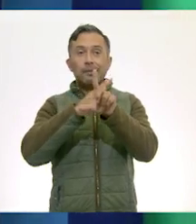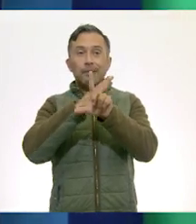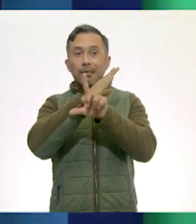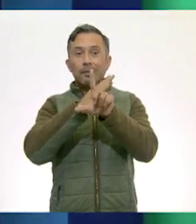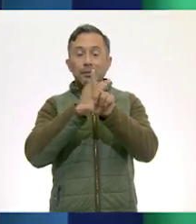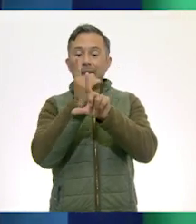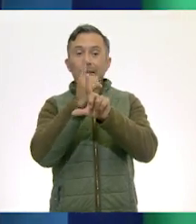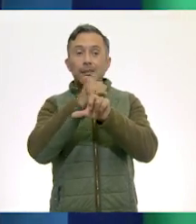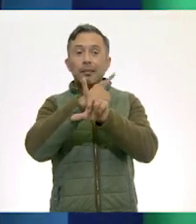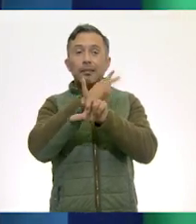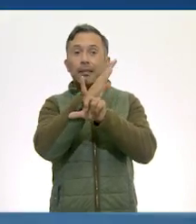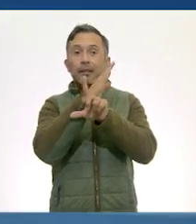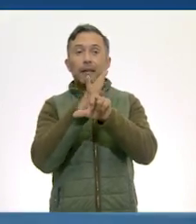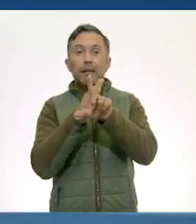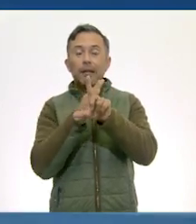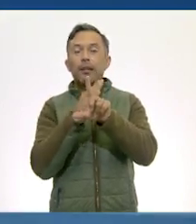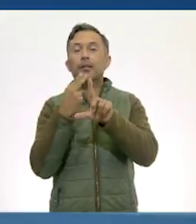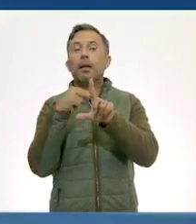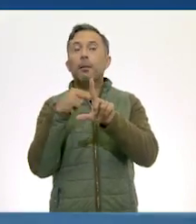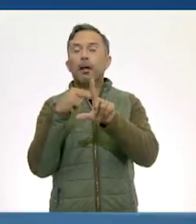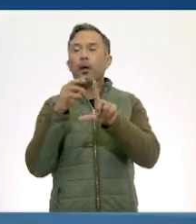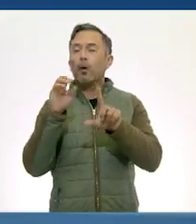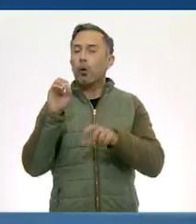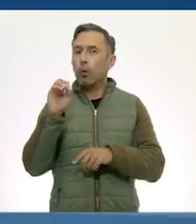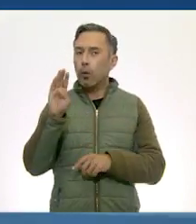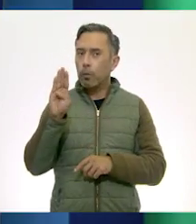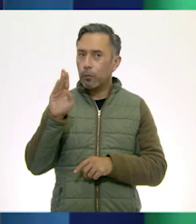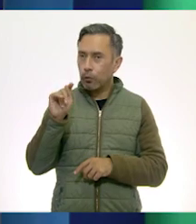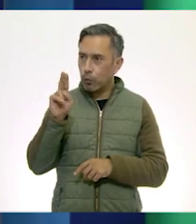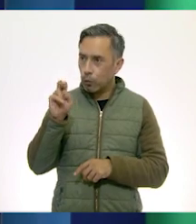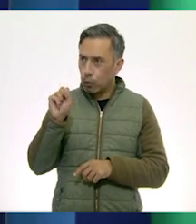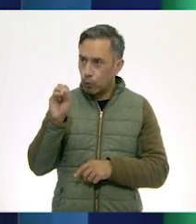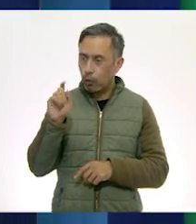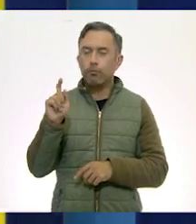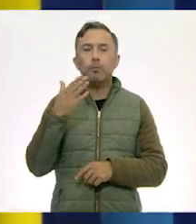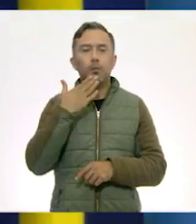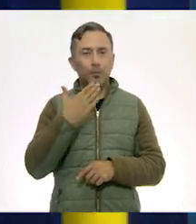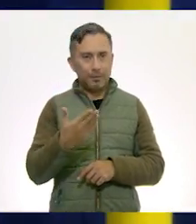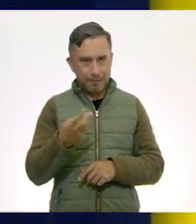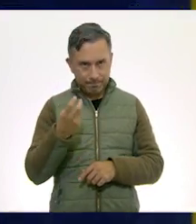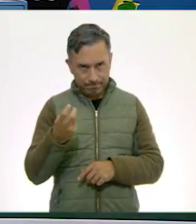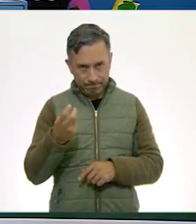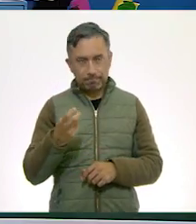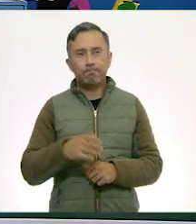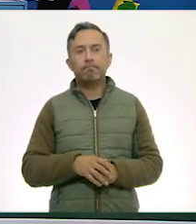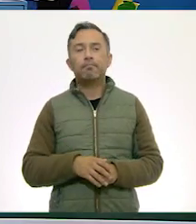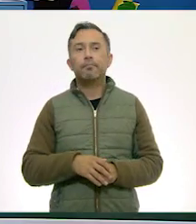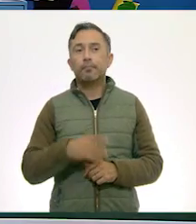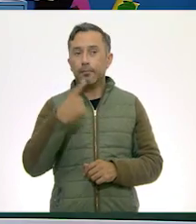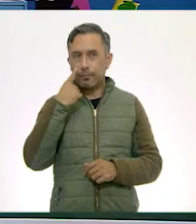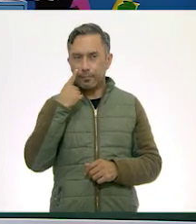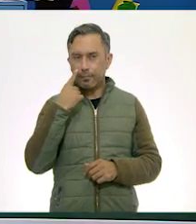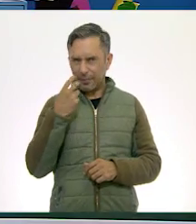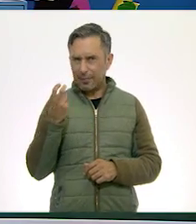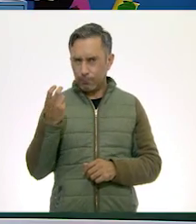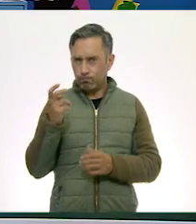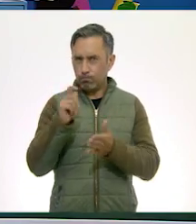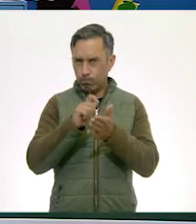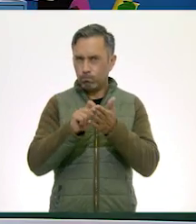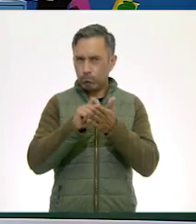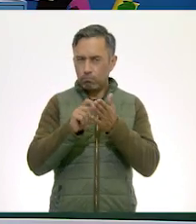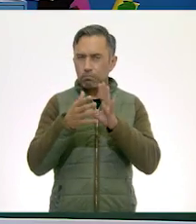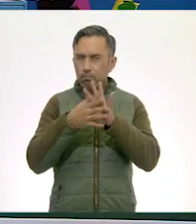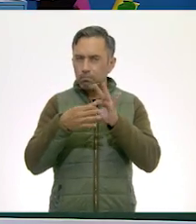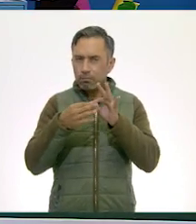ángulo? Ton? Obtuso. Muy bien. ¿Qué les parece si dejamos esta información un poquito